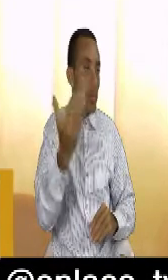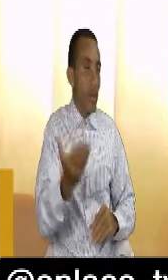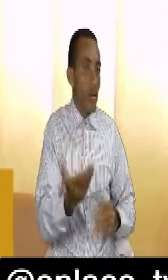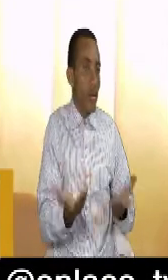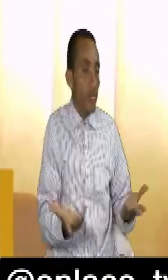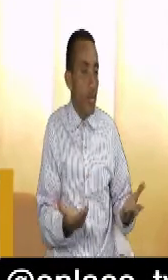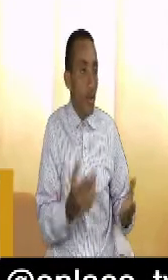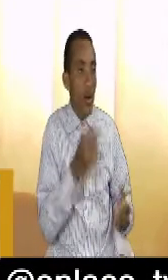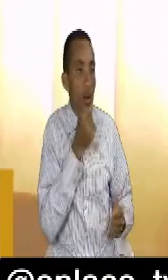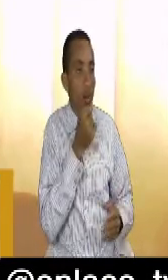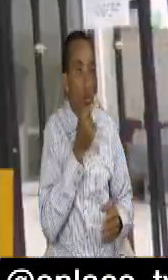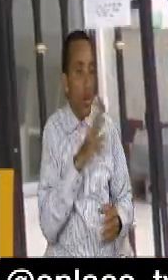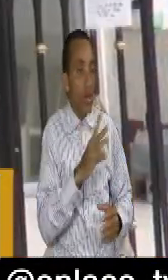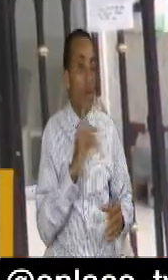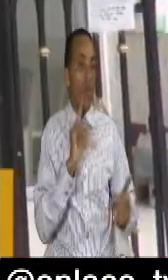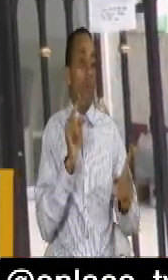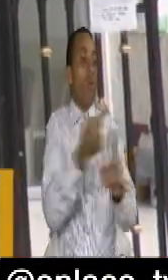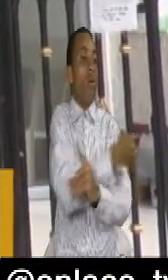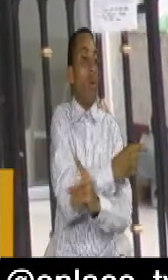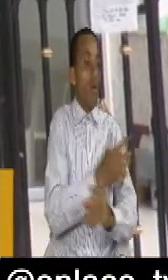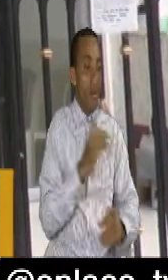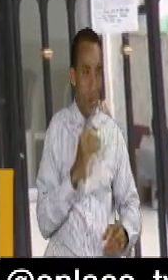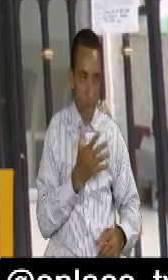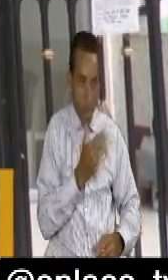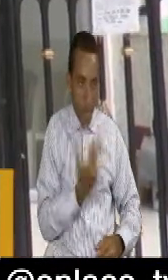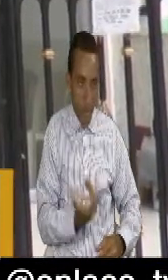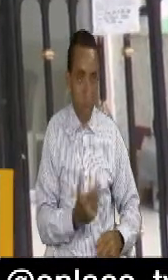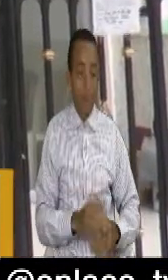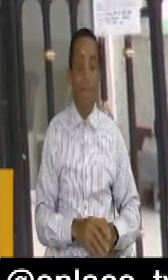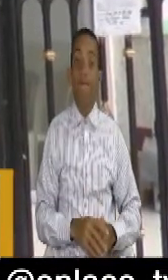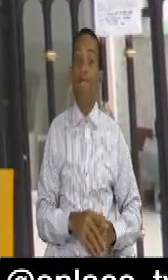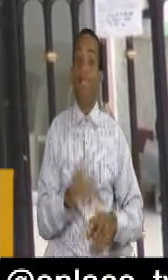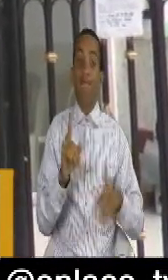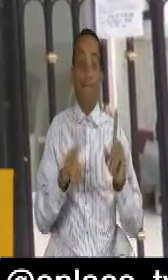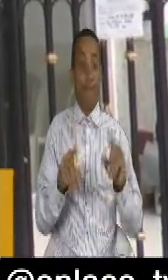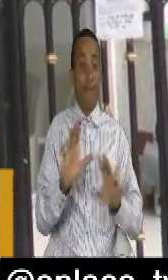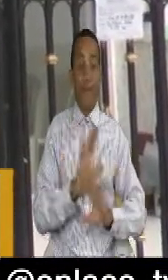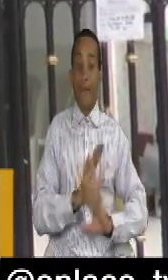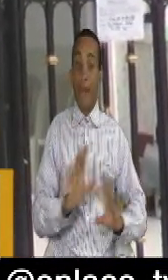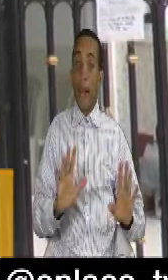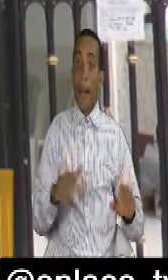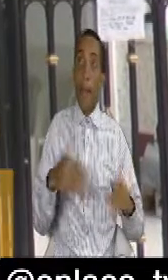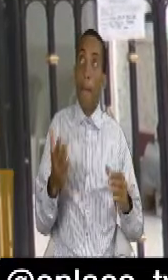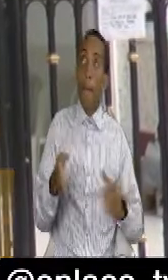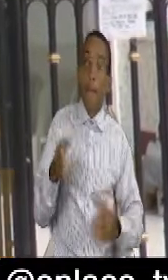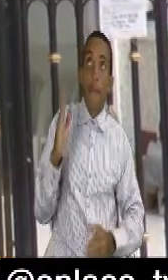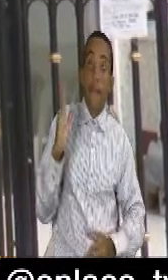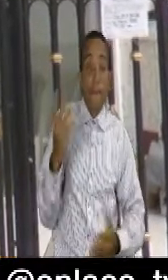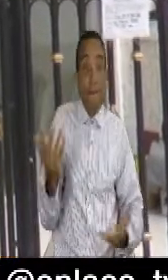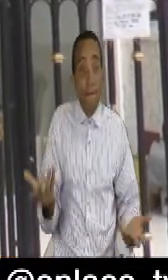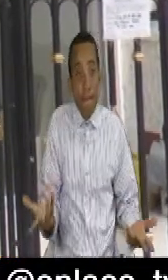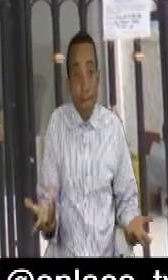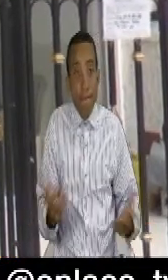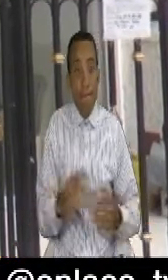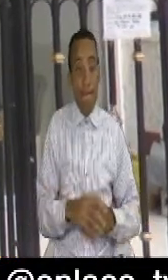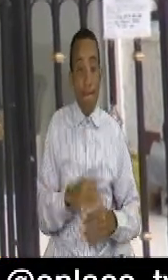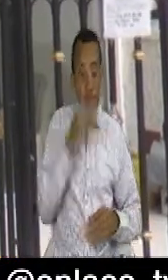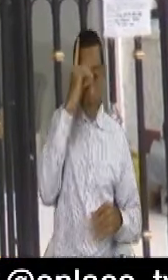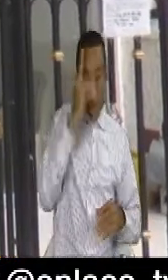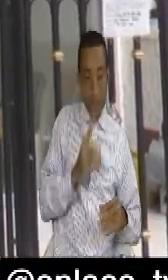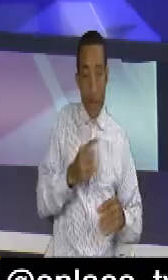fácil para él es incumplirlos. Miles de usuarios de MD Salud quedaron a la buena de Dios luego de la drástica decisión tomada por las directivas del regional.